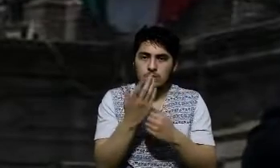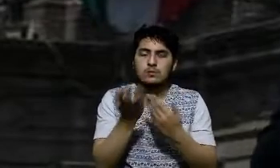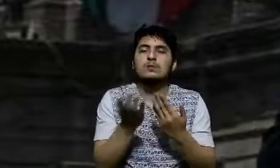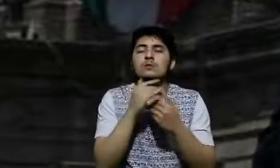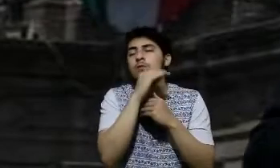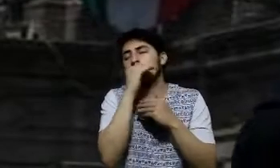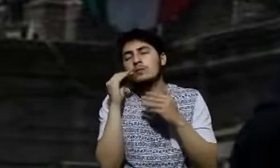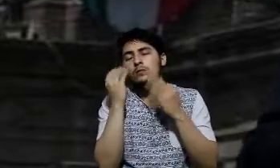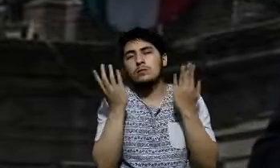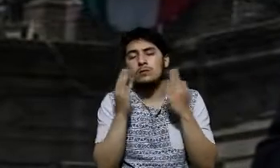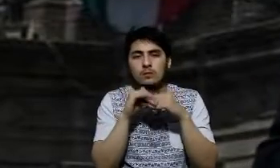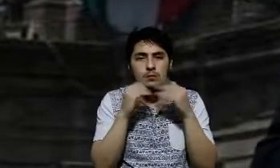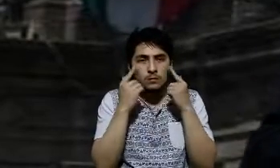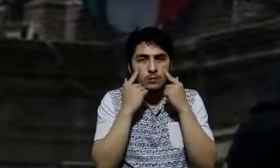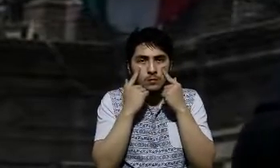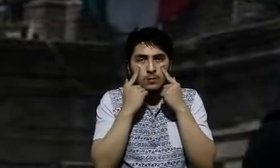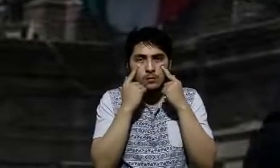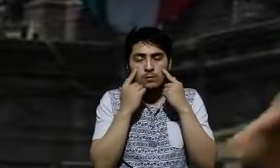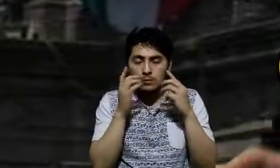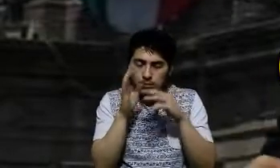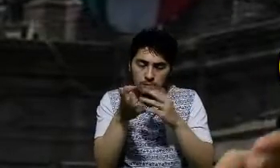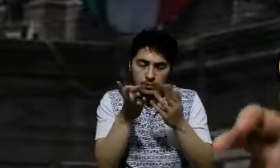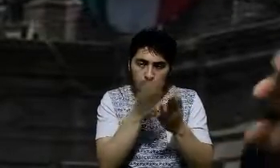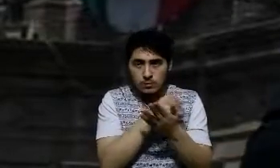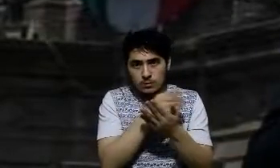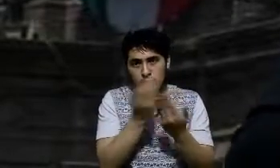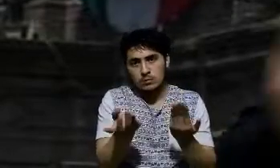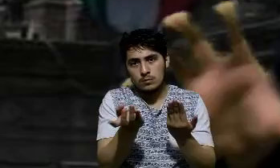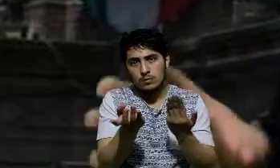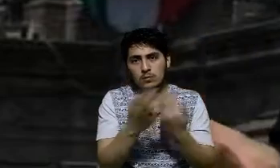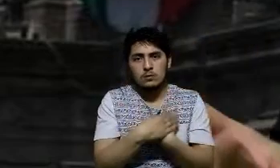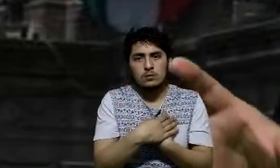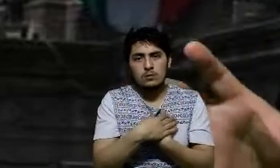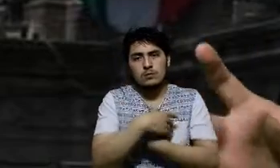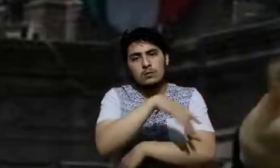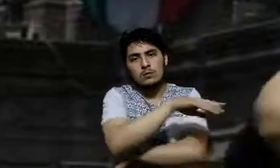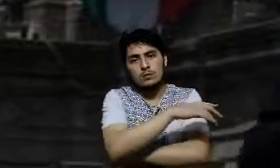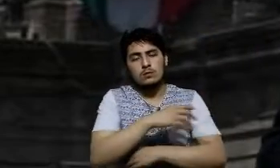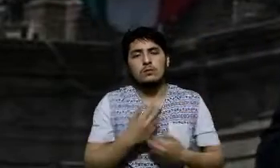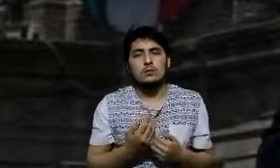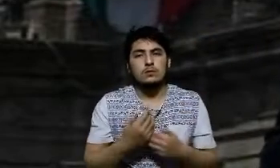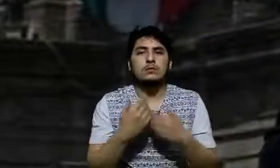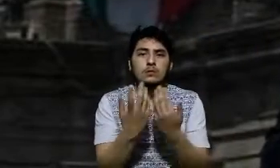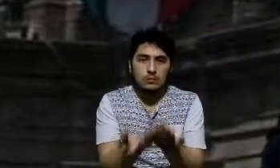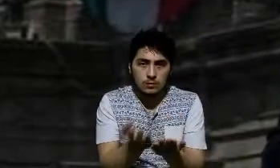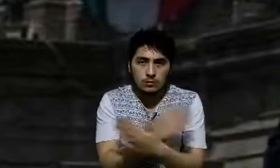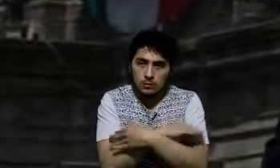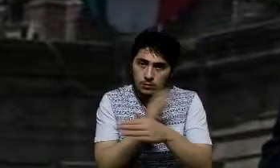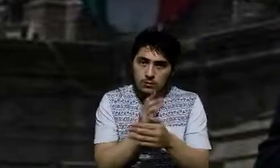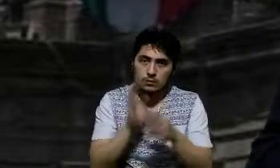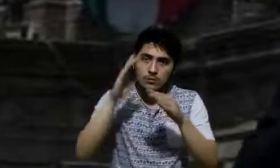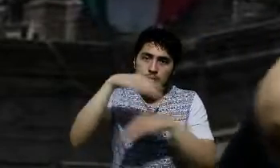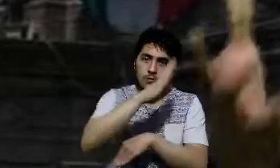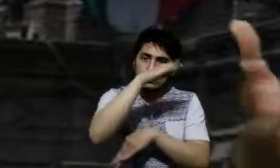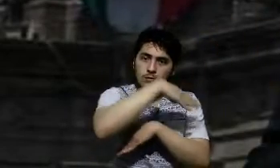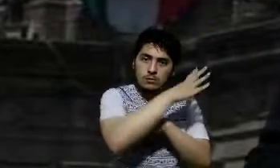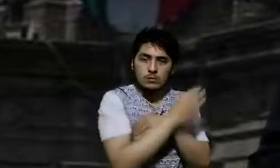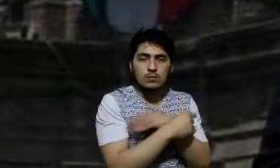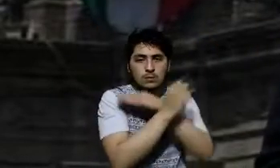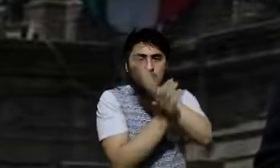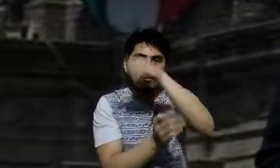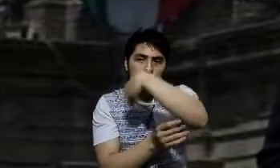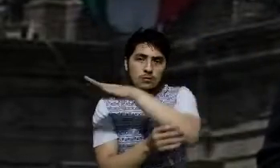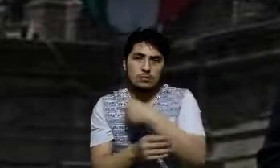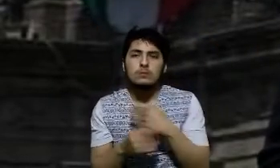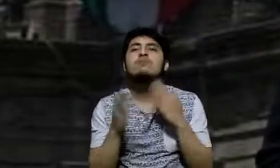por eso el aeropuerto no se canjea. Y es como va, porque yo como el presidente necesito